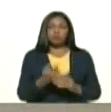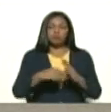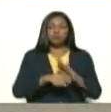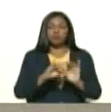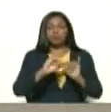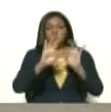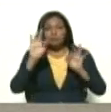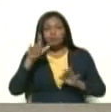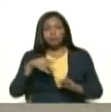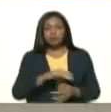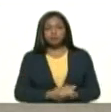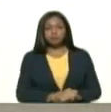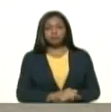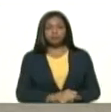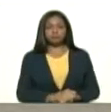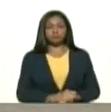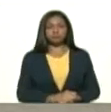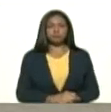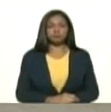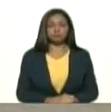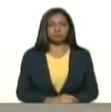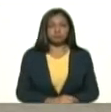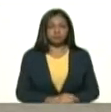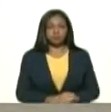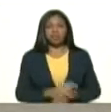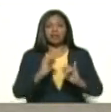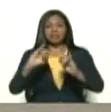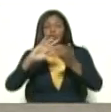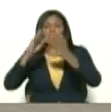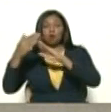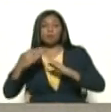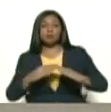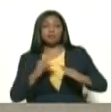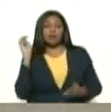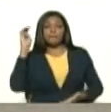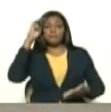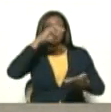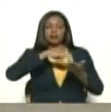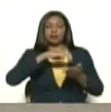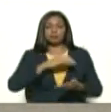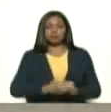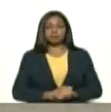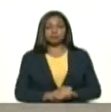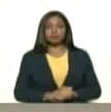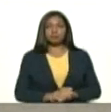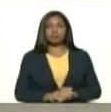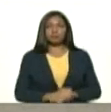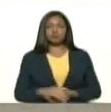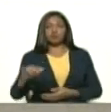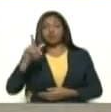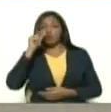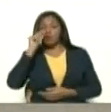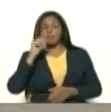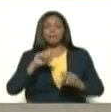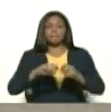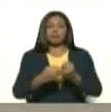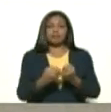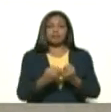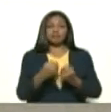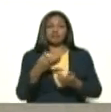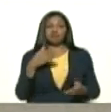casos. A fondo, en esa comunidad, en Maracay. ¿Dónde está el panadero? ¿Qué actividad